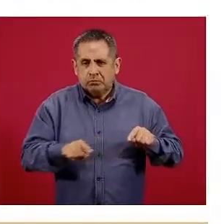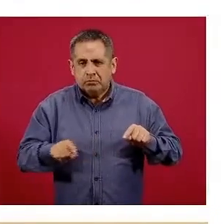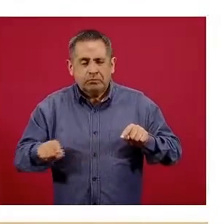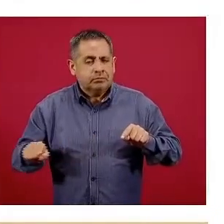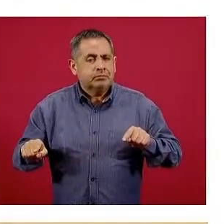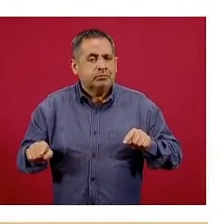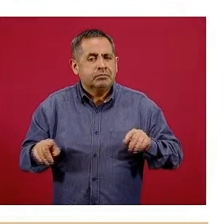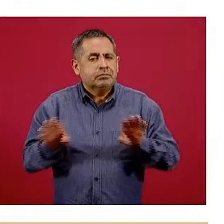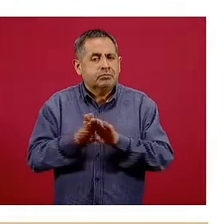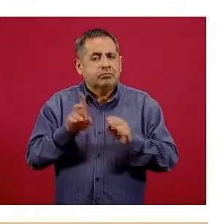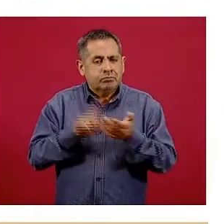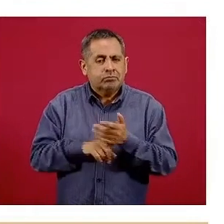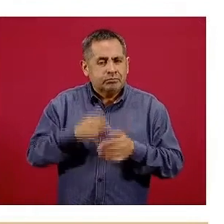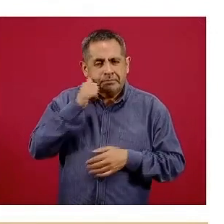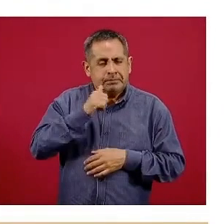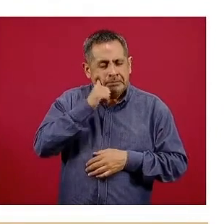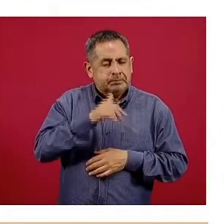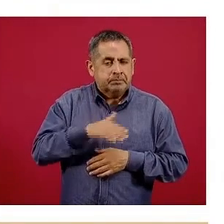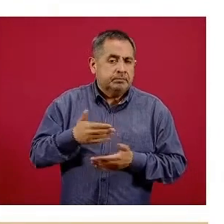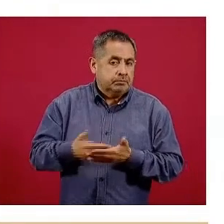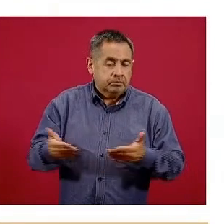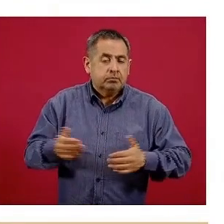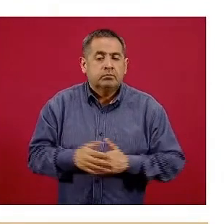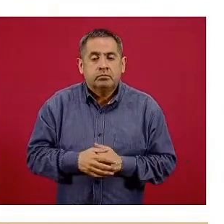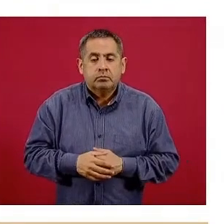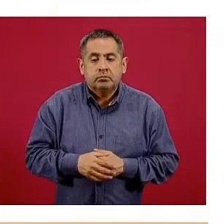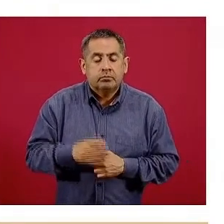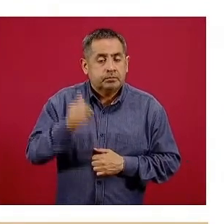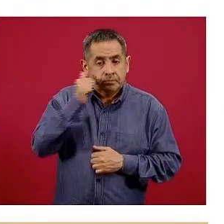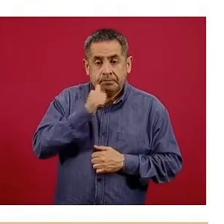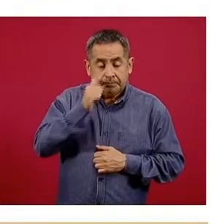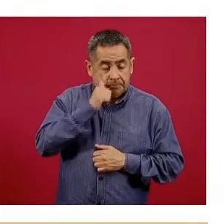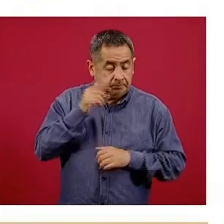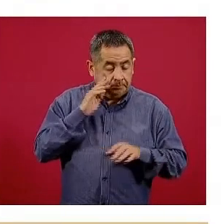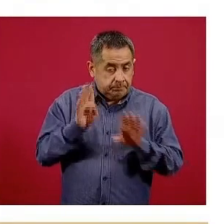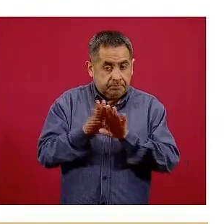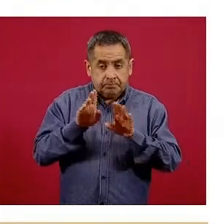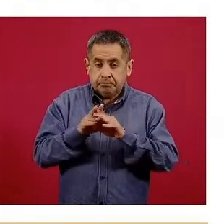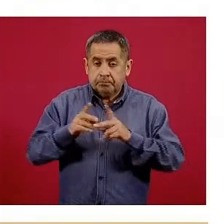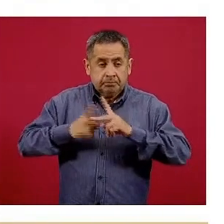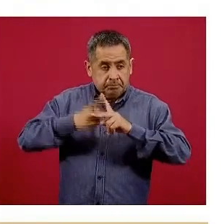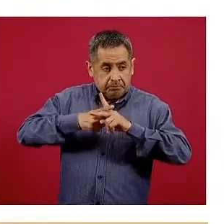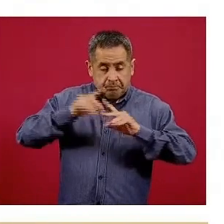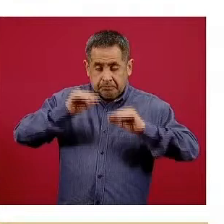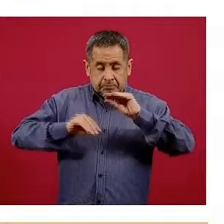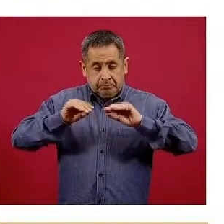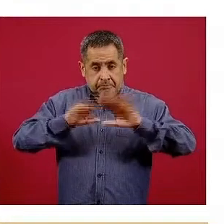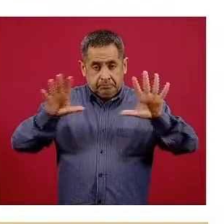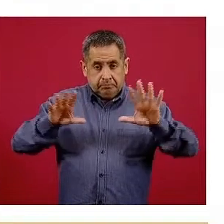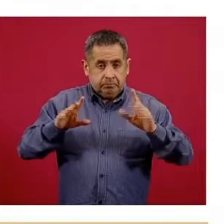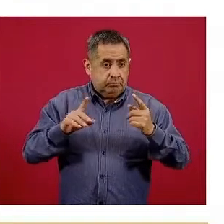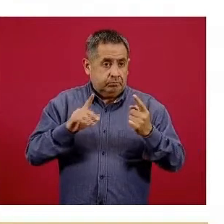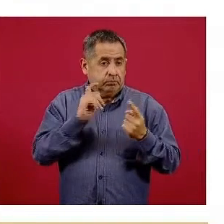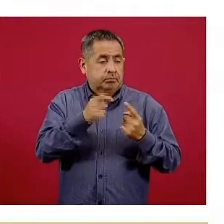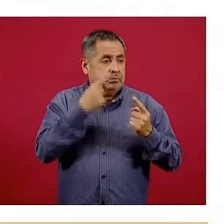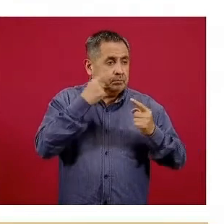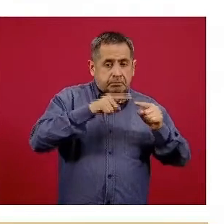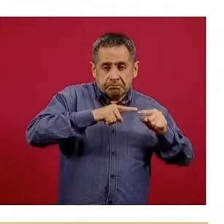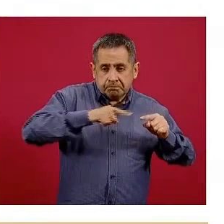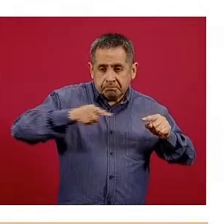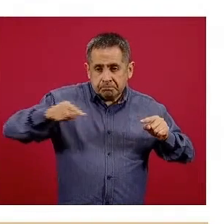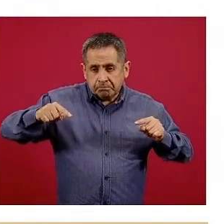está prácticamente aquí abajo. Ahora, lo interesante es que cuando la estamos graficando, en este caso sola, podemos